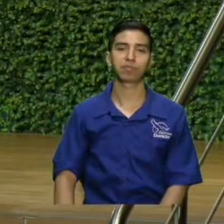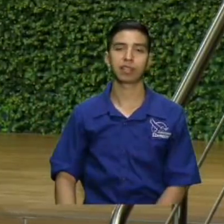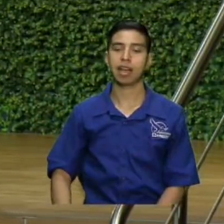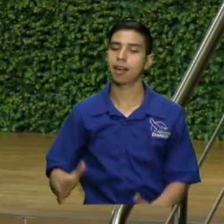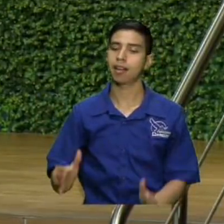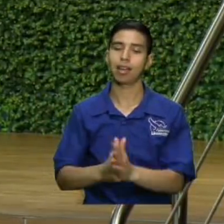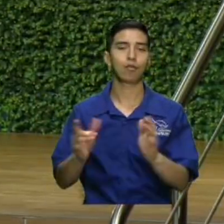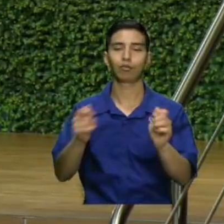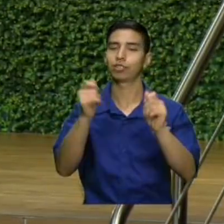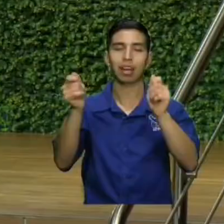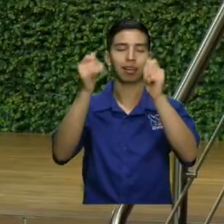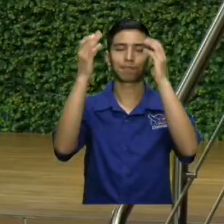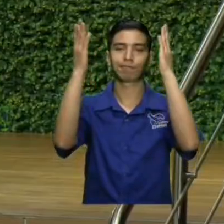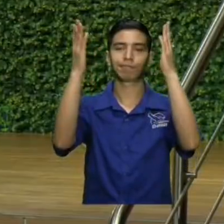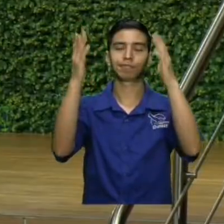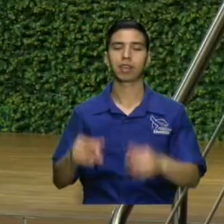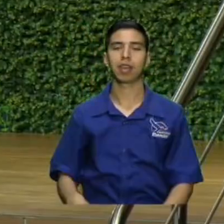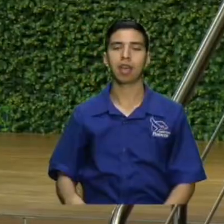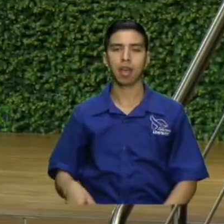¡Aleluya! Bueno, mire.